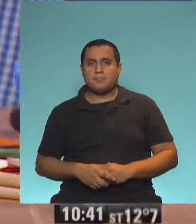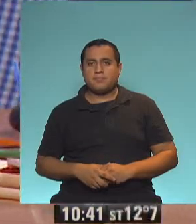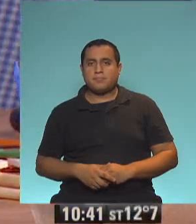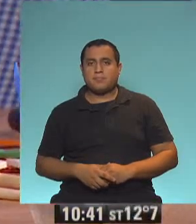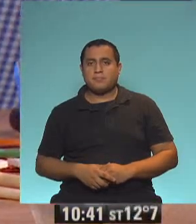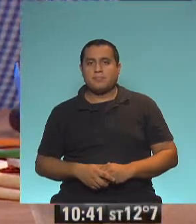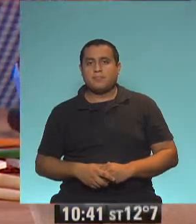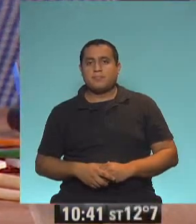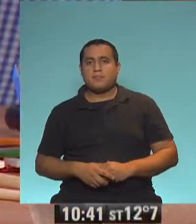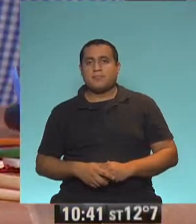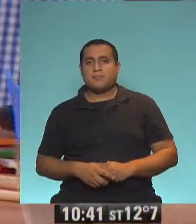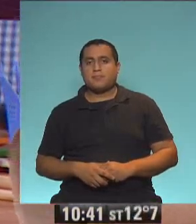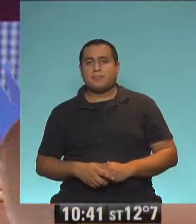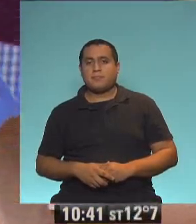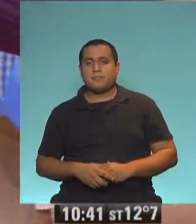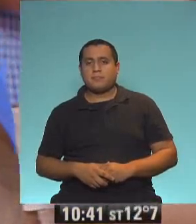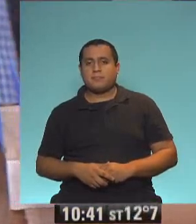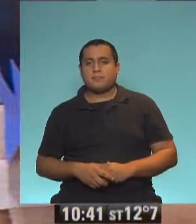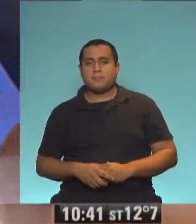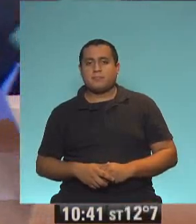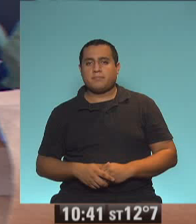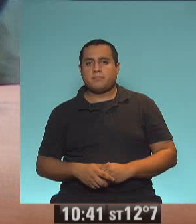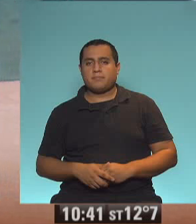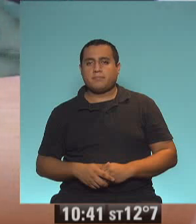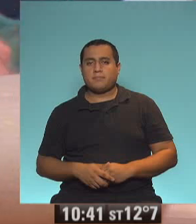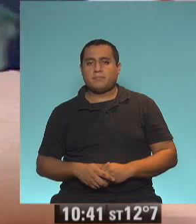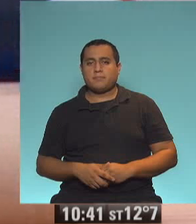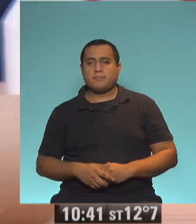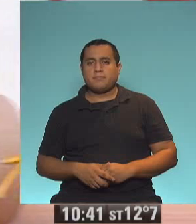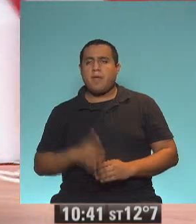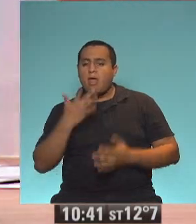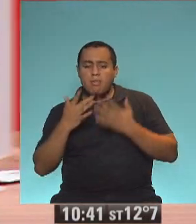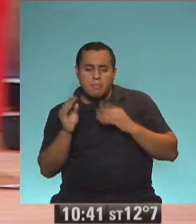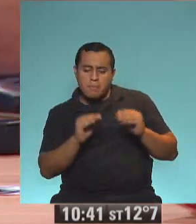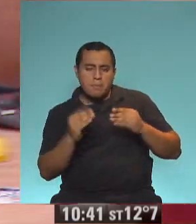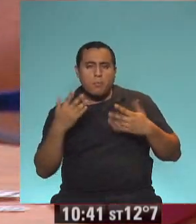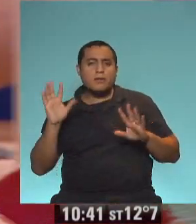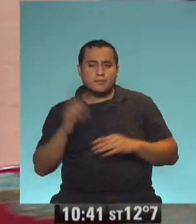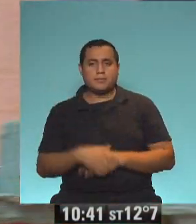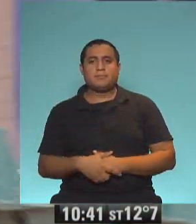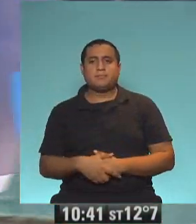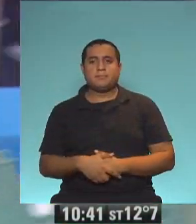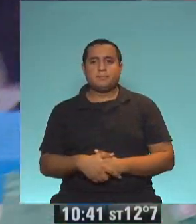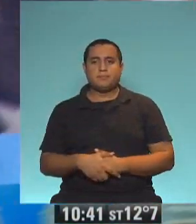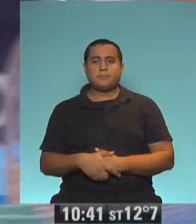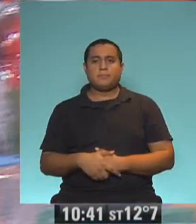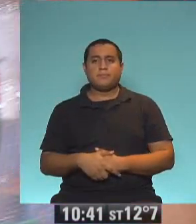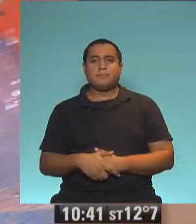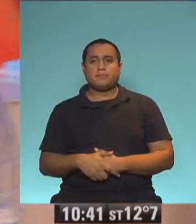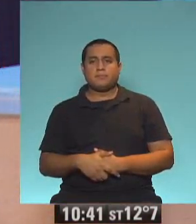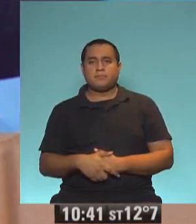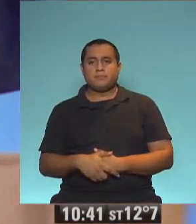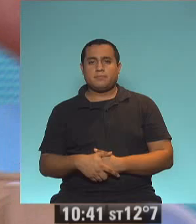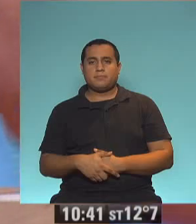Ahí está. Encontré lo que iba a ser. Ah, lo puedo adornar, el barco. Claro. También. ¿Qué le puedo poner? A ver,